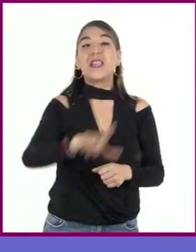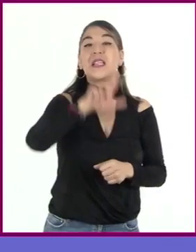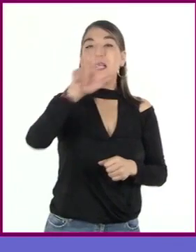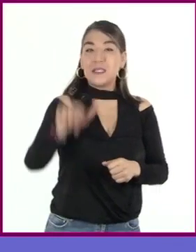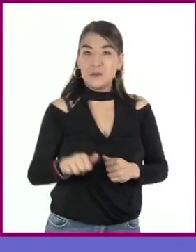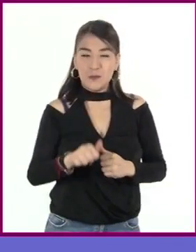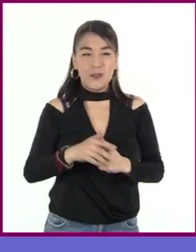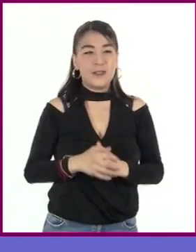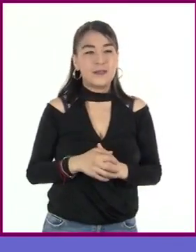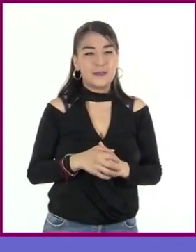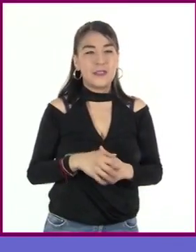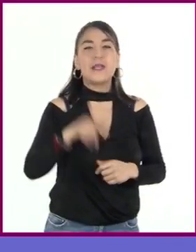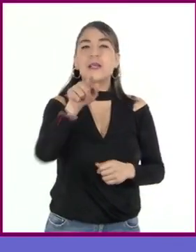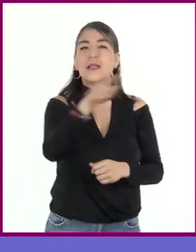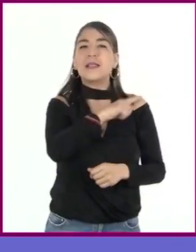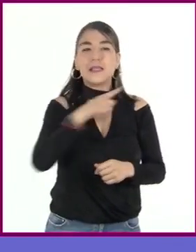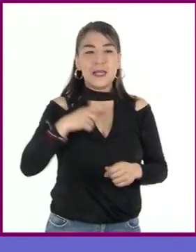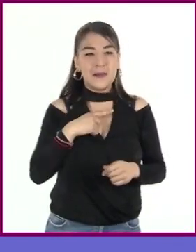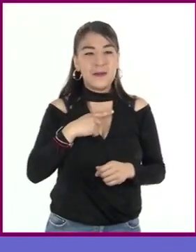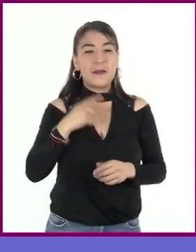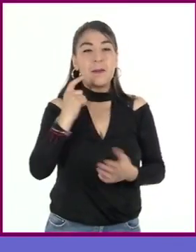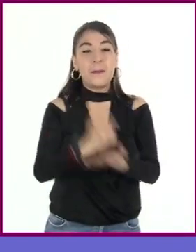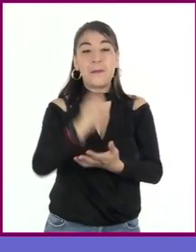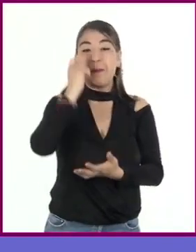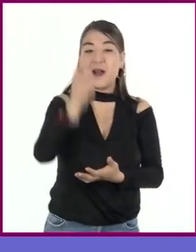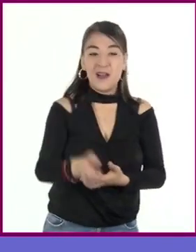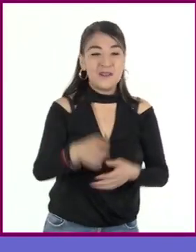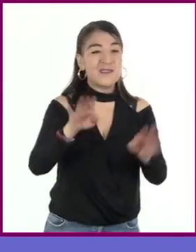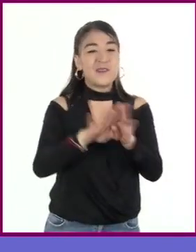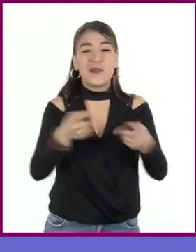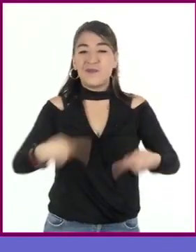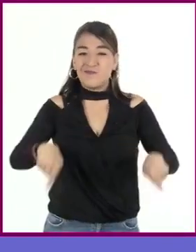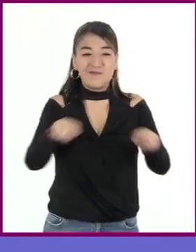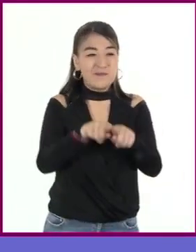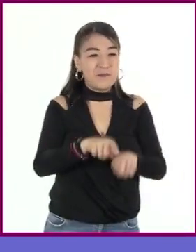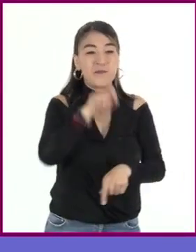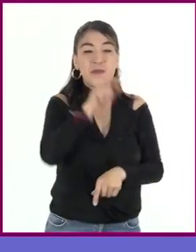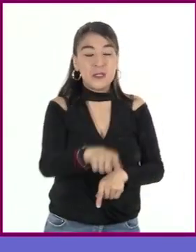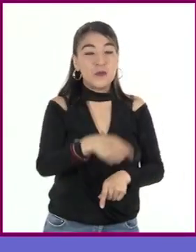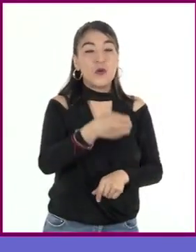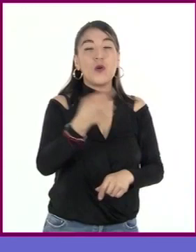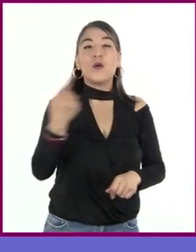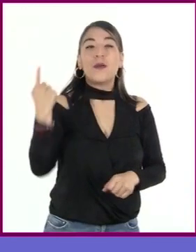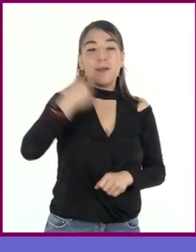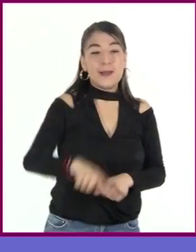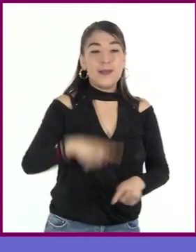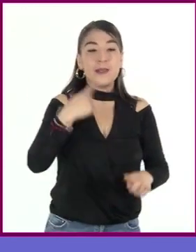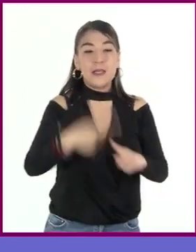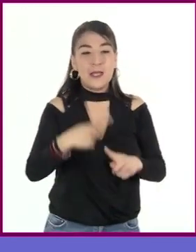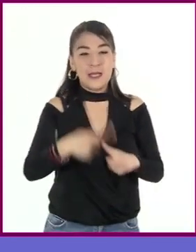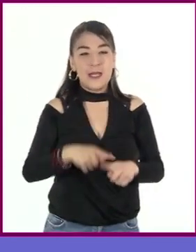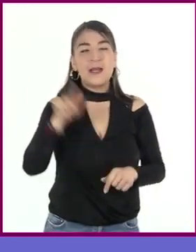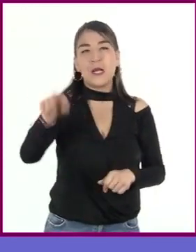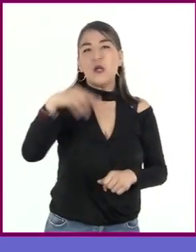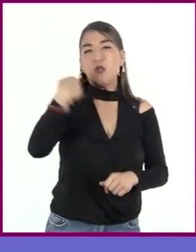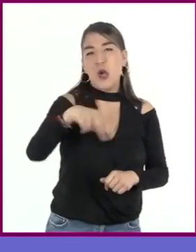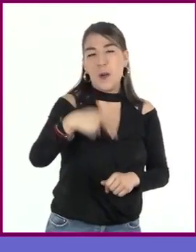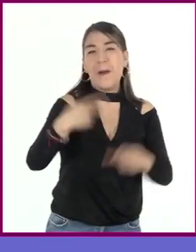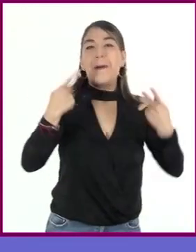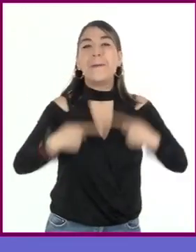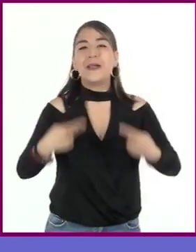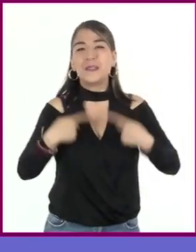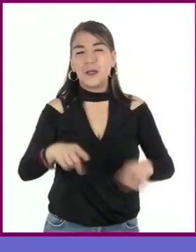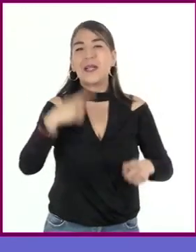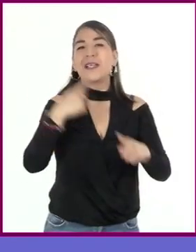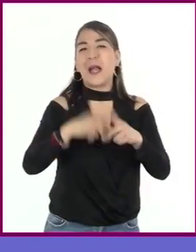luego debemos y pagaremos incondicionalmente por este pagaré a la orden de... Ahí debe decir el nombre de la persona